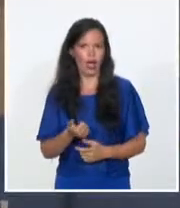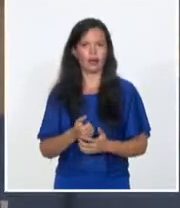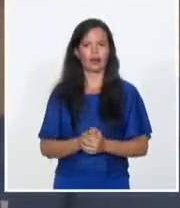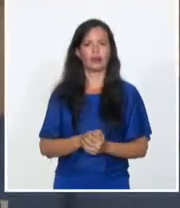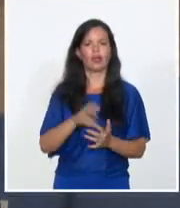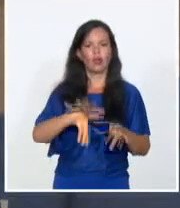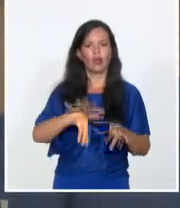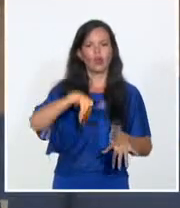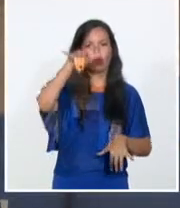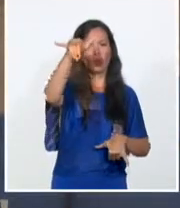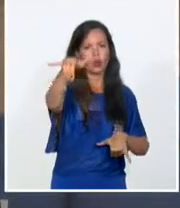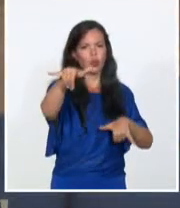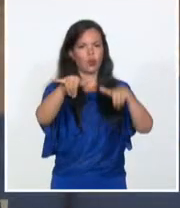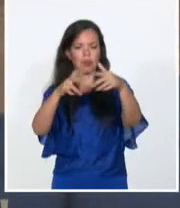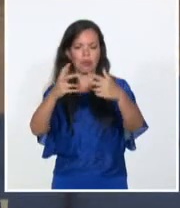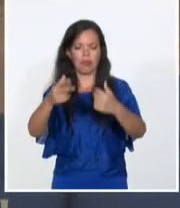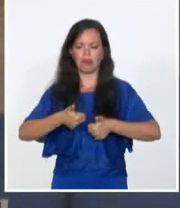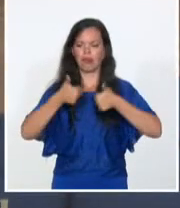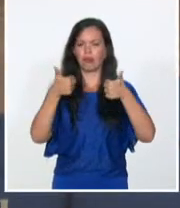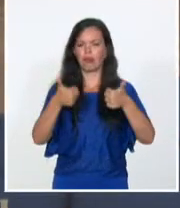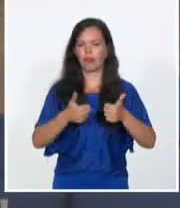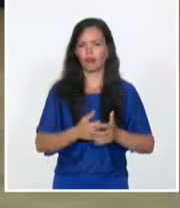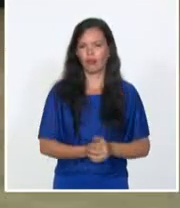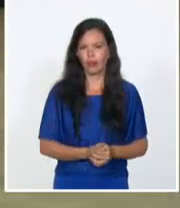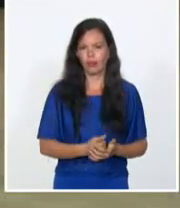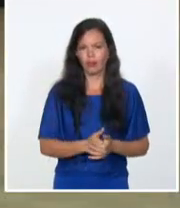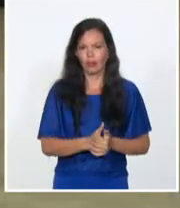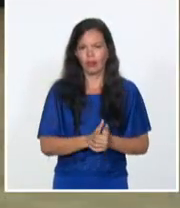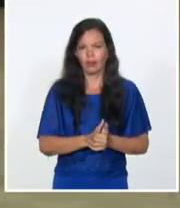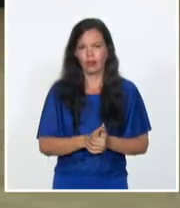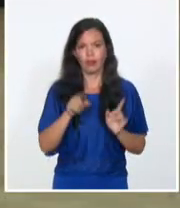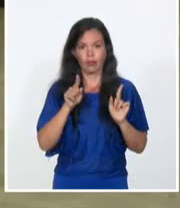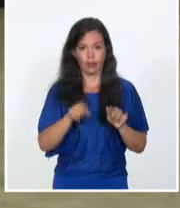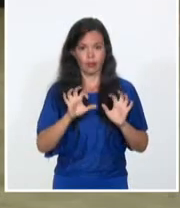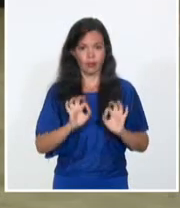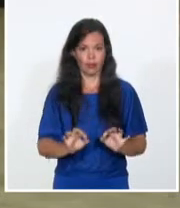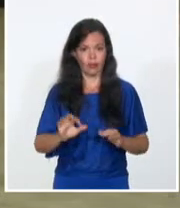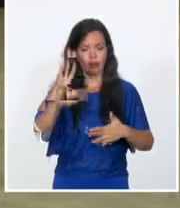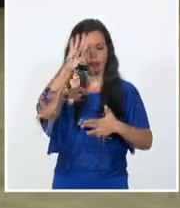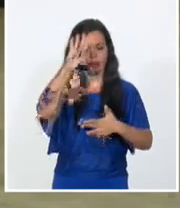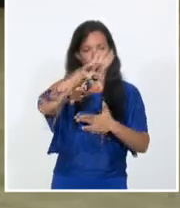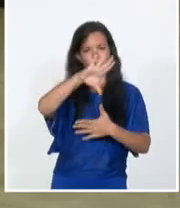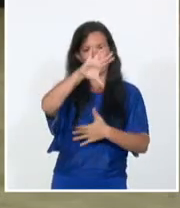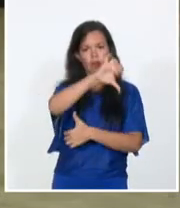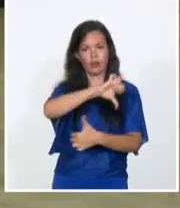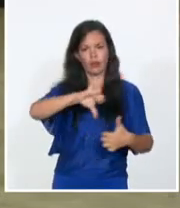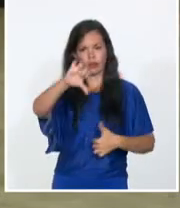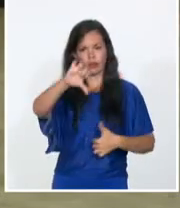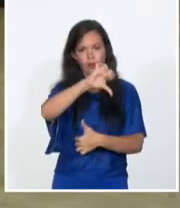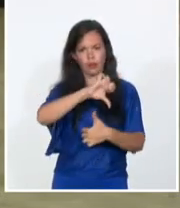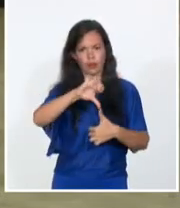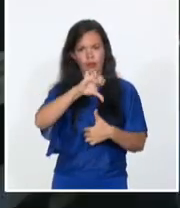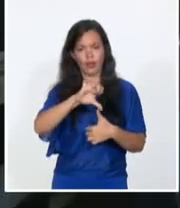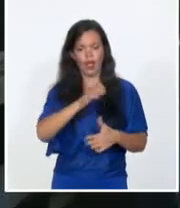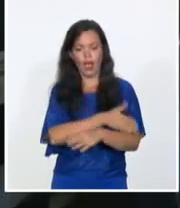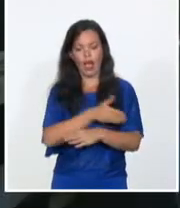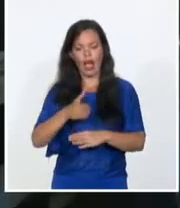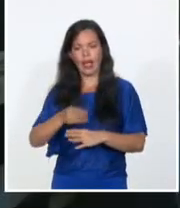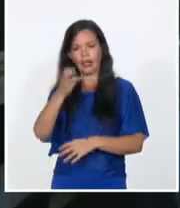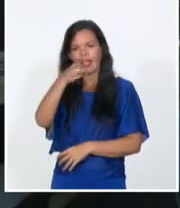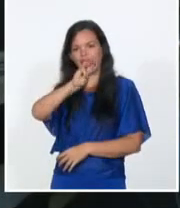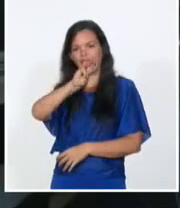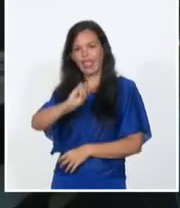La undécima reunión de directores de la aviación civil de Norteamérica, Centroamérica y Caribe sesionará hasta el próximo 30 de junio en el Hotel